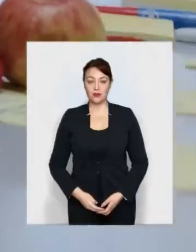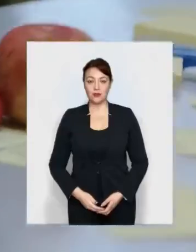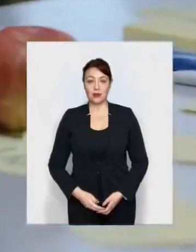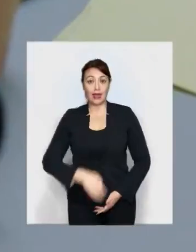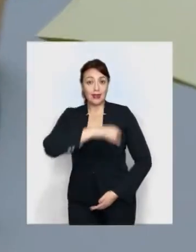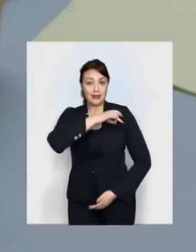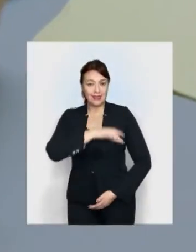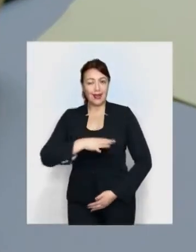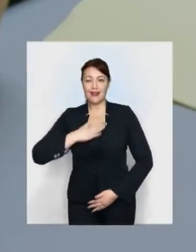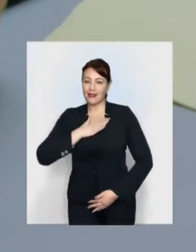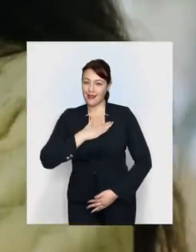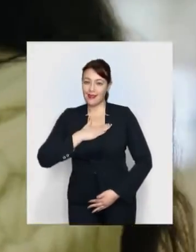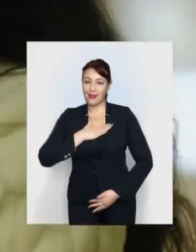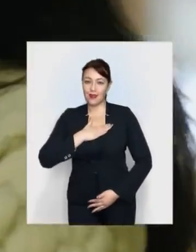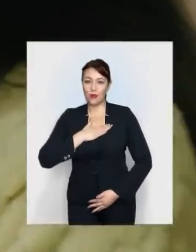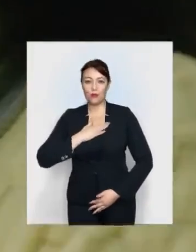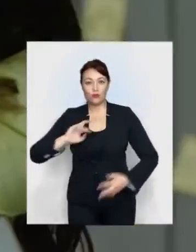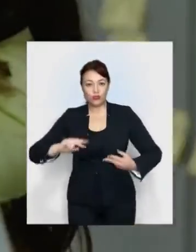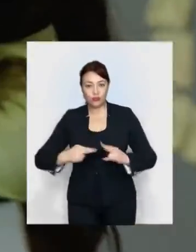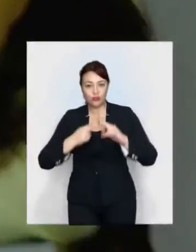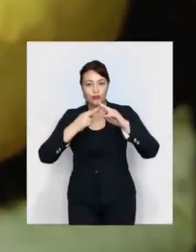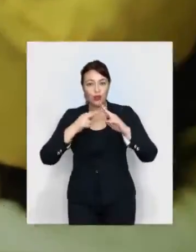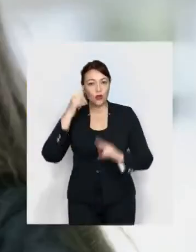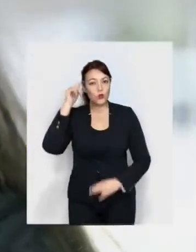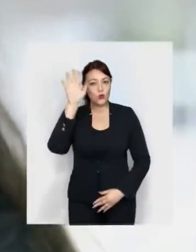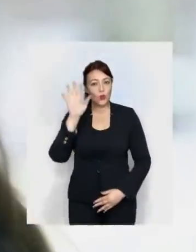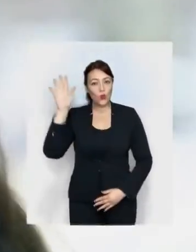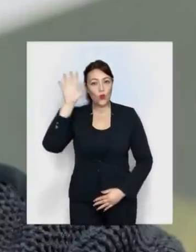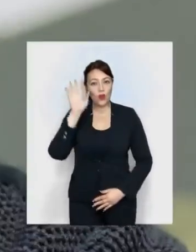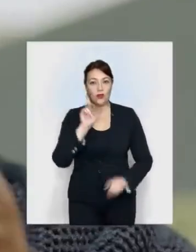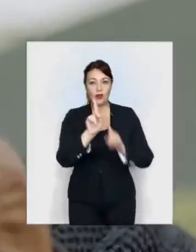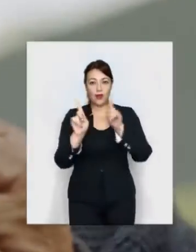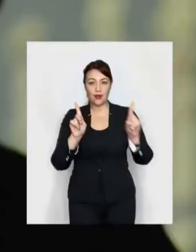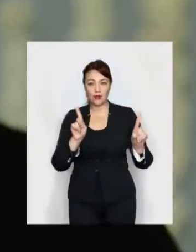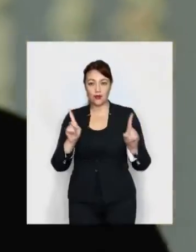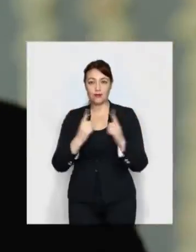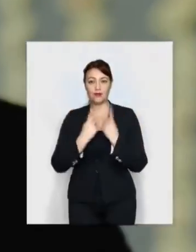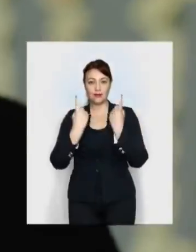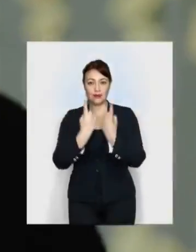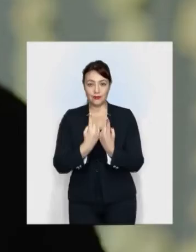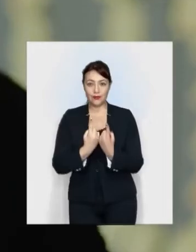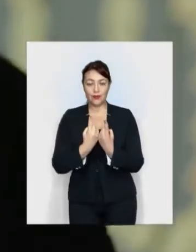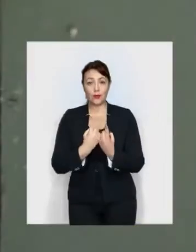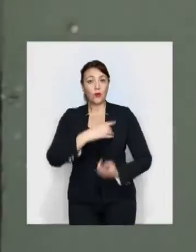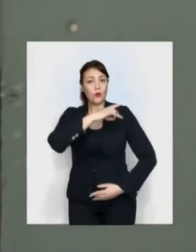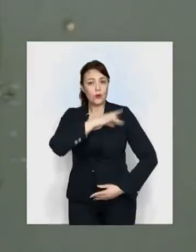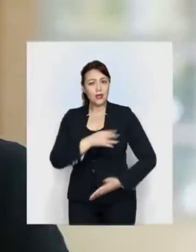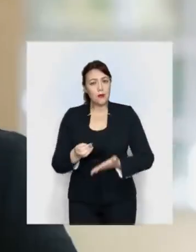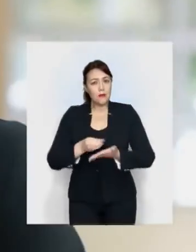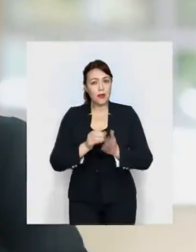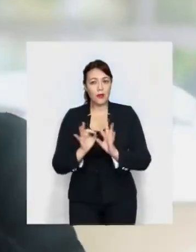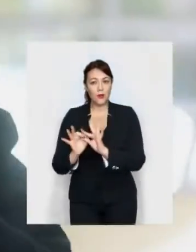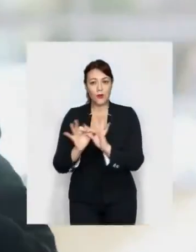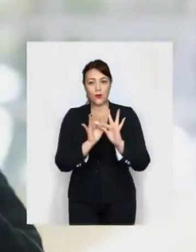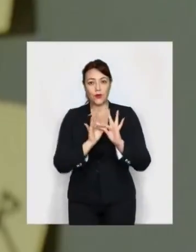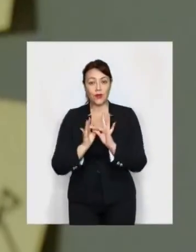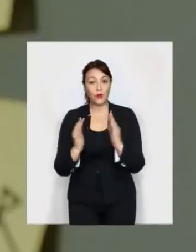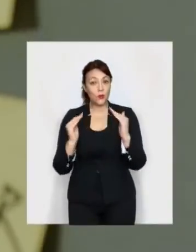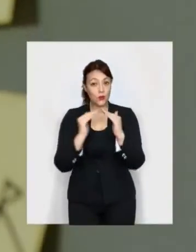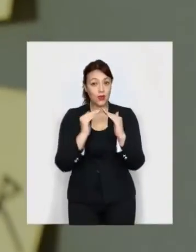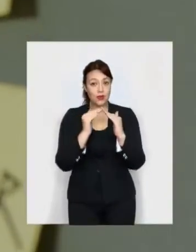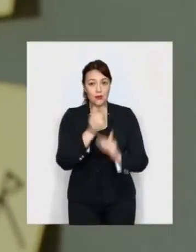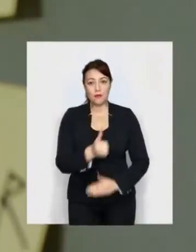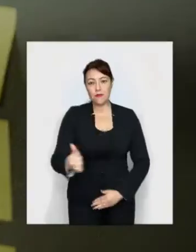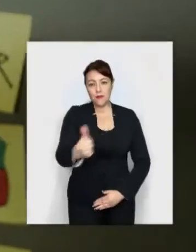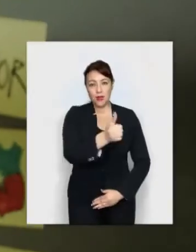El Chile que queremos se construye con los sueños de cada uno de nosotros. Un Chile mucho más unido. Una casa para